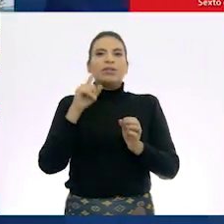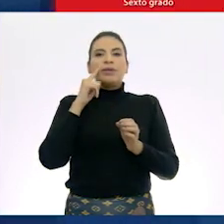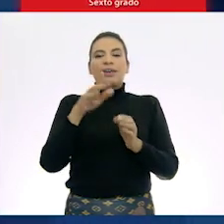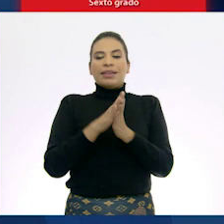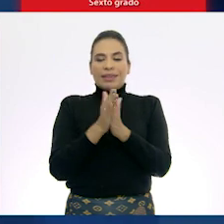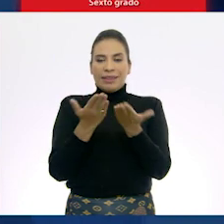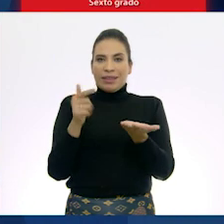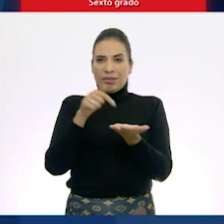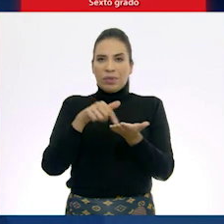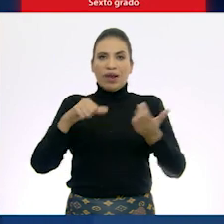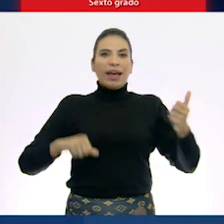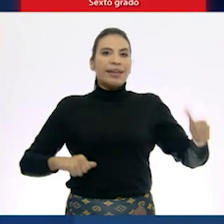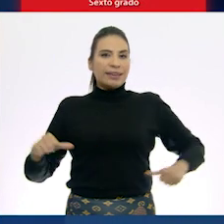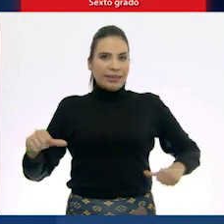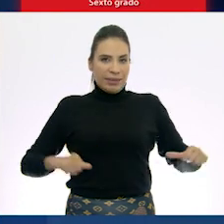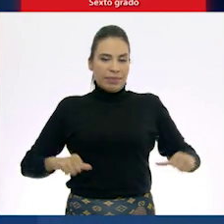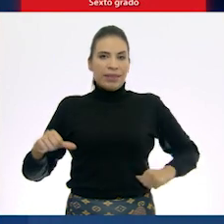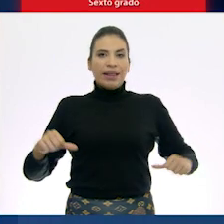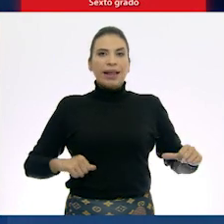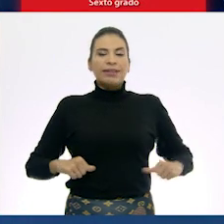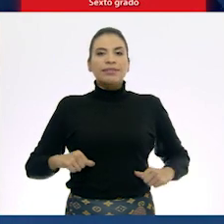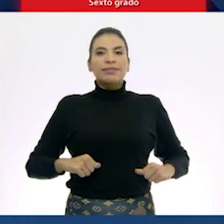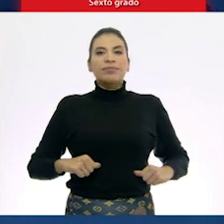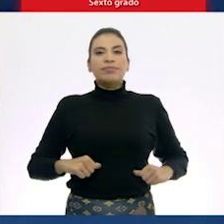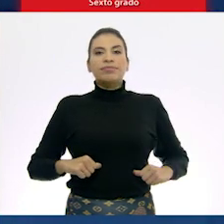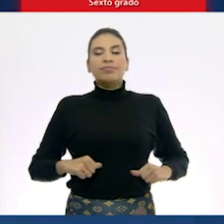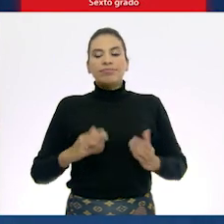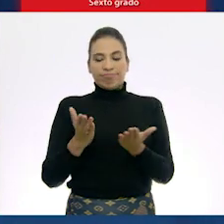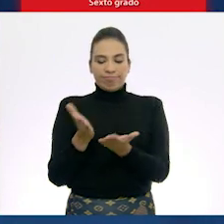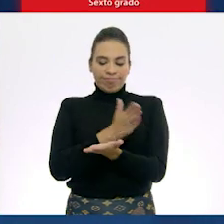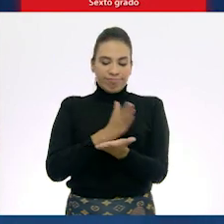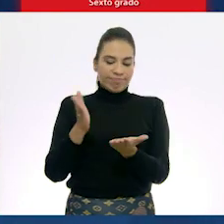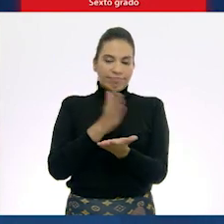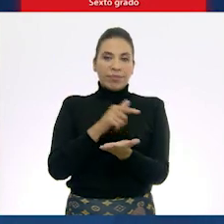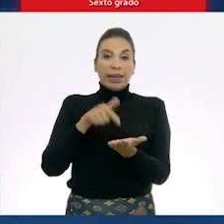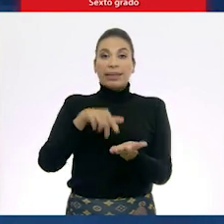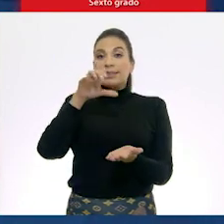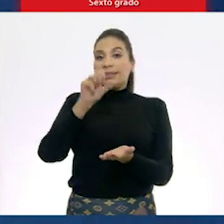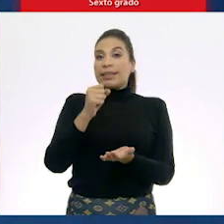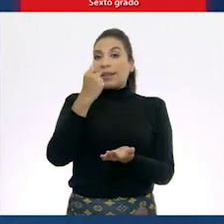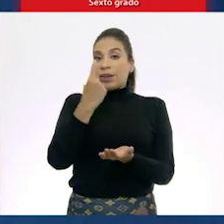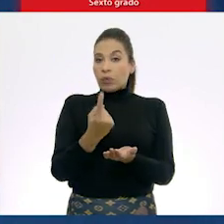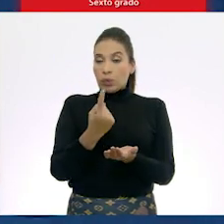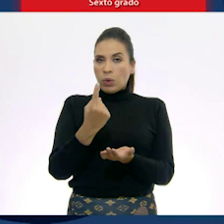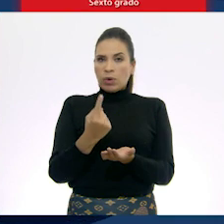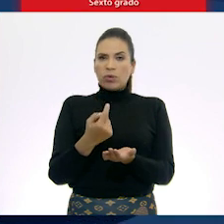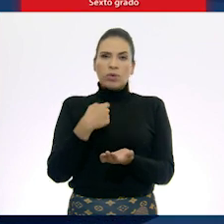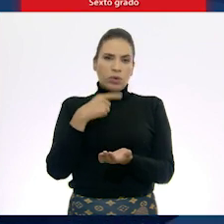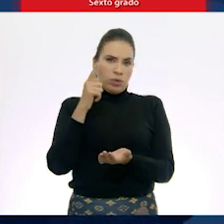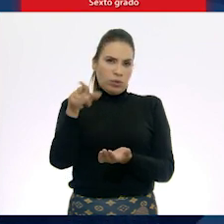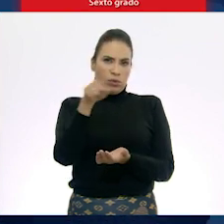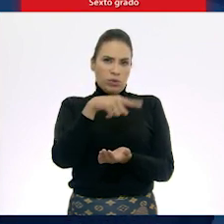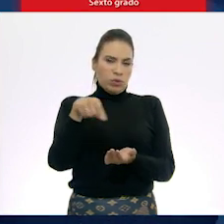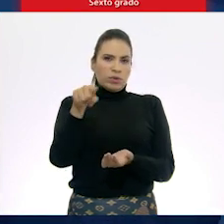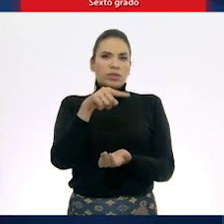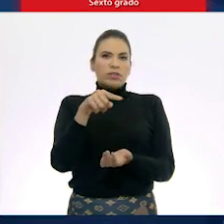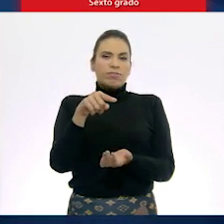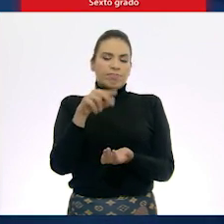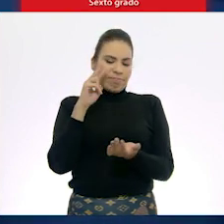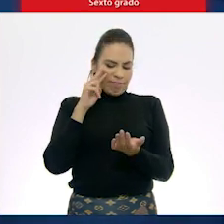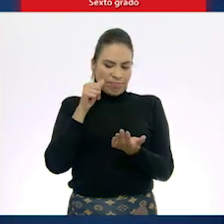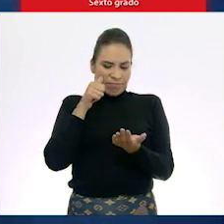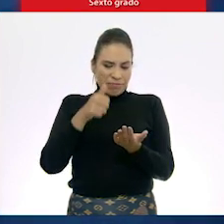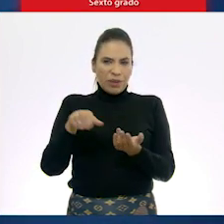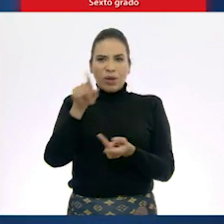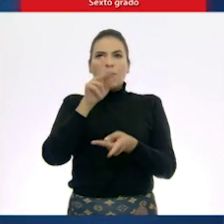texto viene una actividad, uh-huh, en la página 61. Y yo te invito pues a que la consideres,